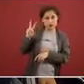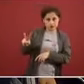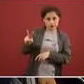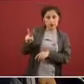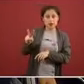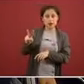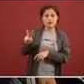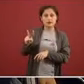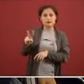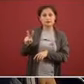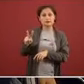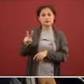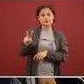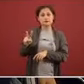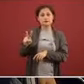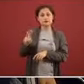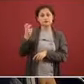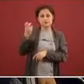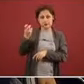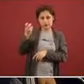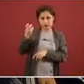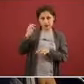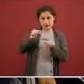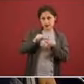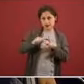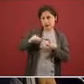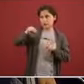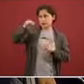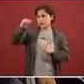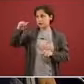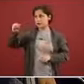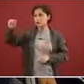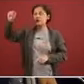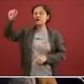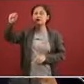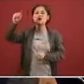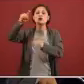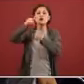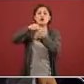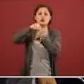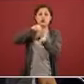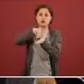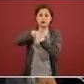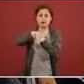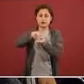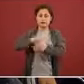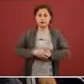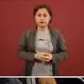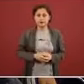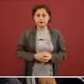en esta gráfica de acuerdo a esta línea de color negro.